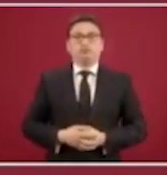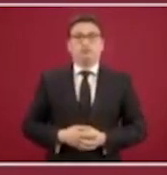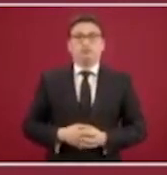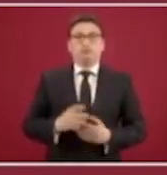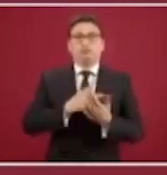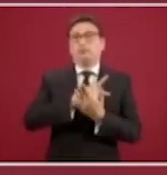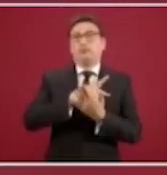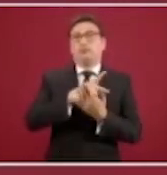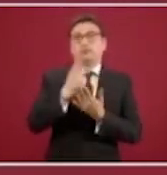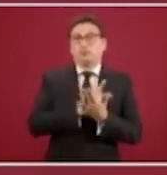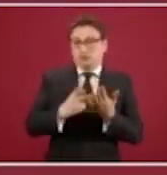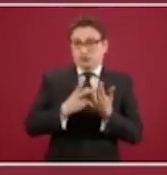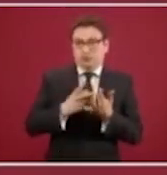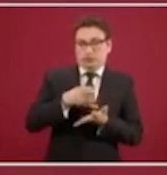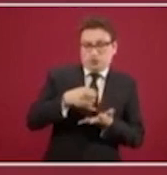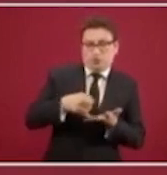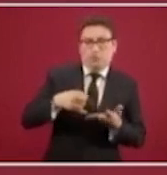programa Sembrando Vida.